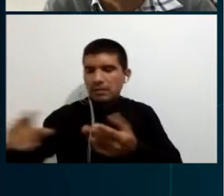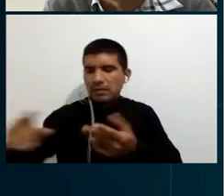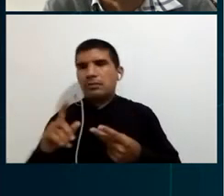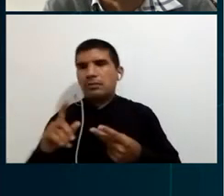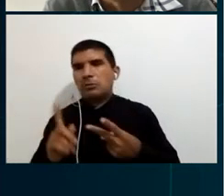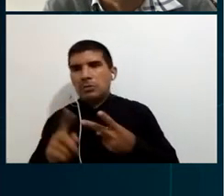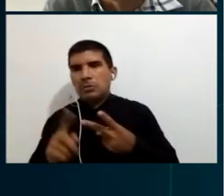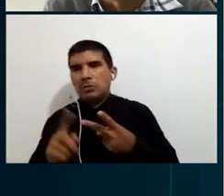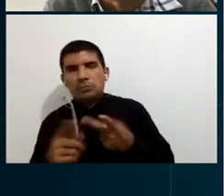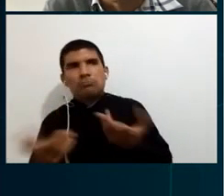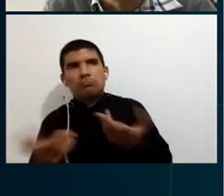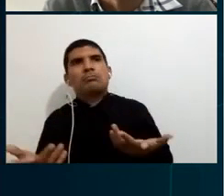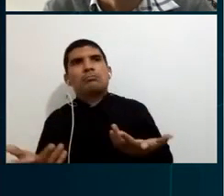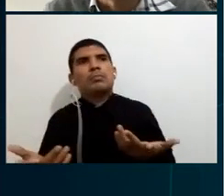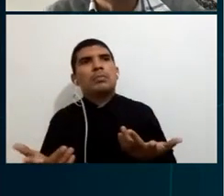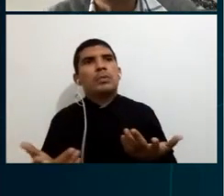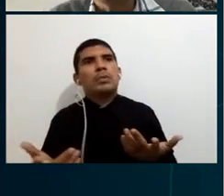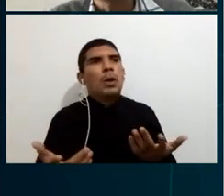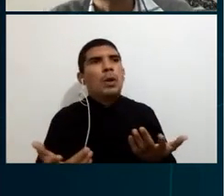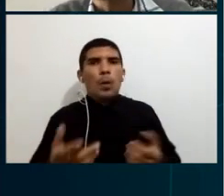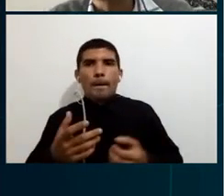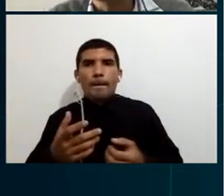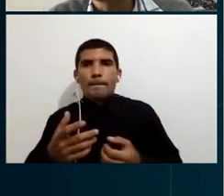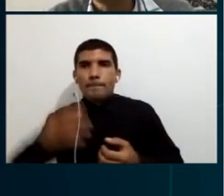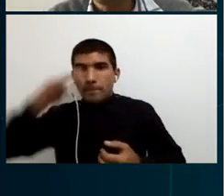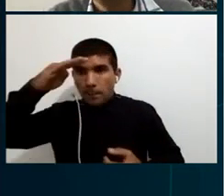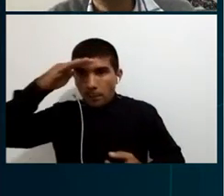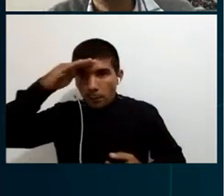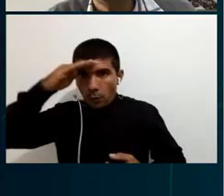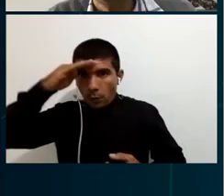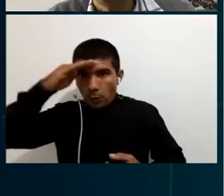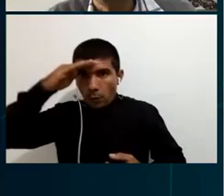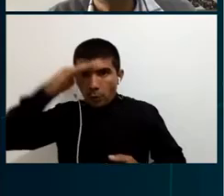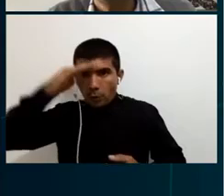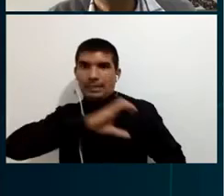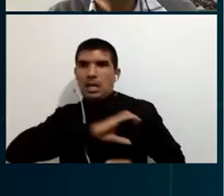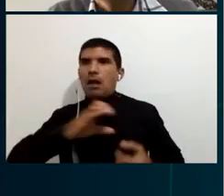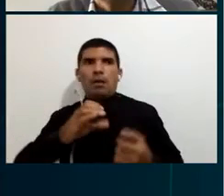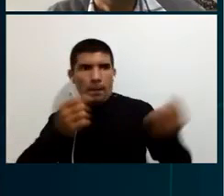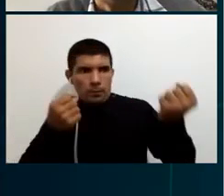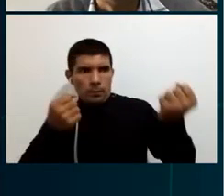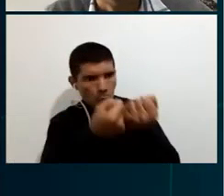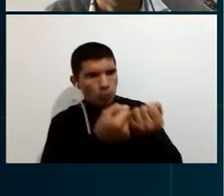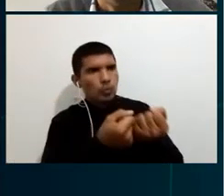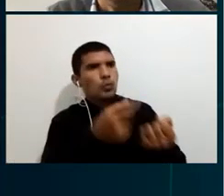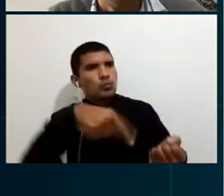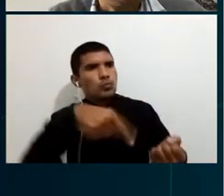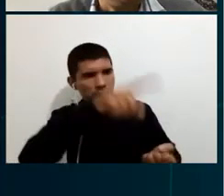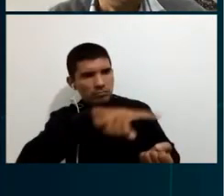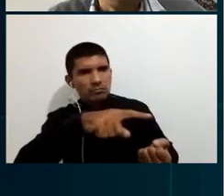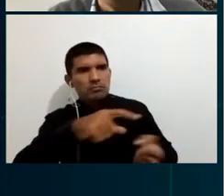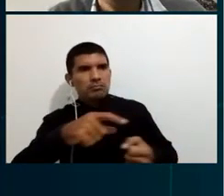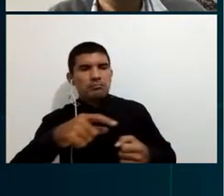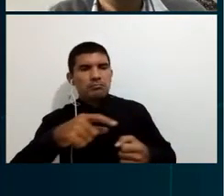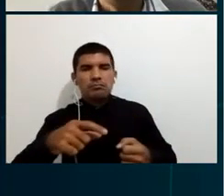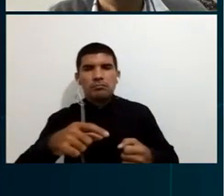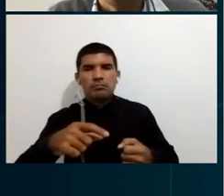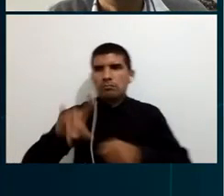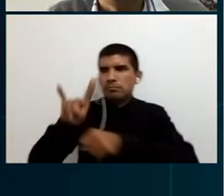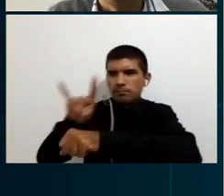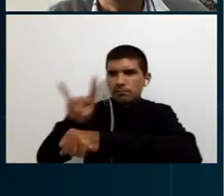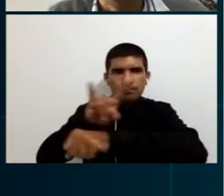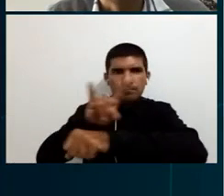las cuadrillas para facilitar su trabajo. Entonces hoy en día, digamos, el dónde es, lo estamos haciendo de manera,